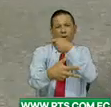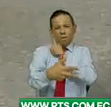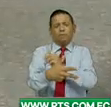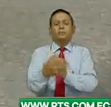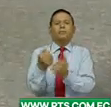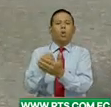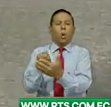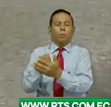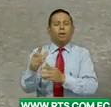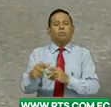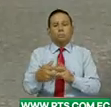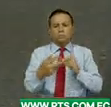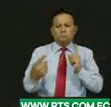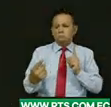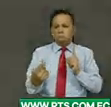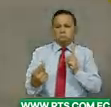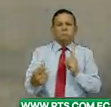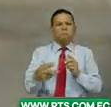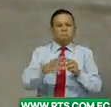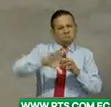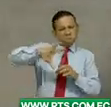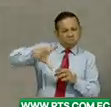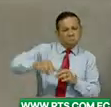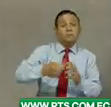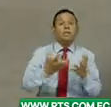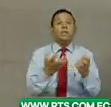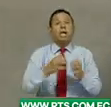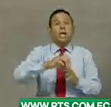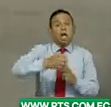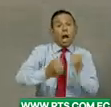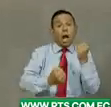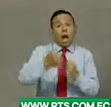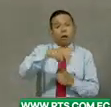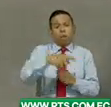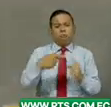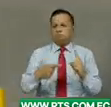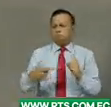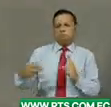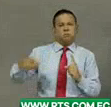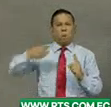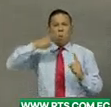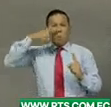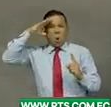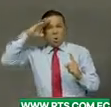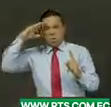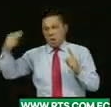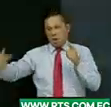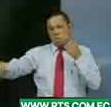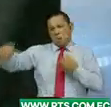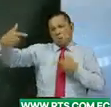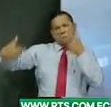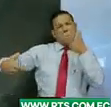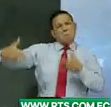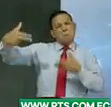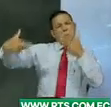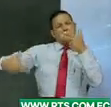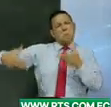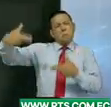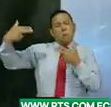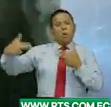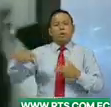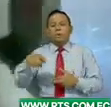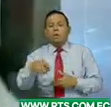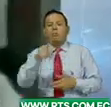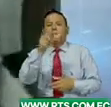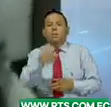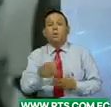De pronto se genera el cruce de balas entre el sospechoso y los uniformados. En medio de esa descarga, el inocente